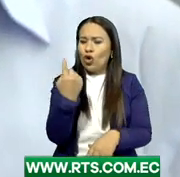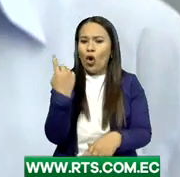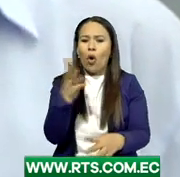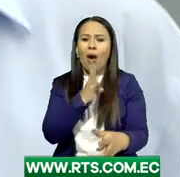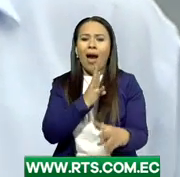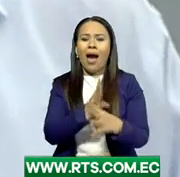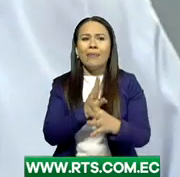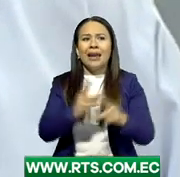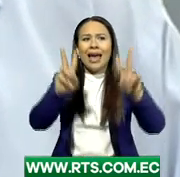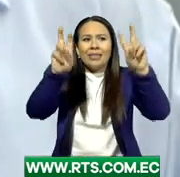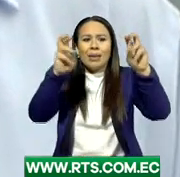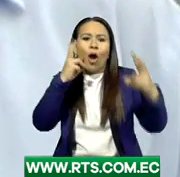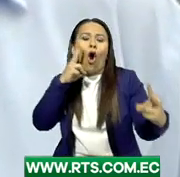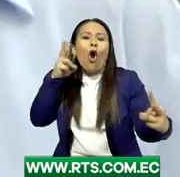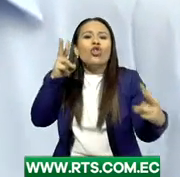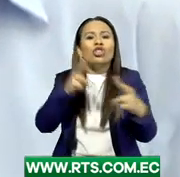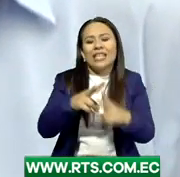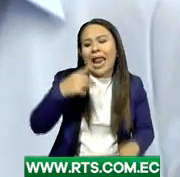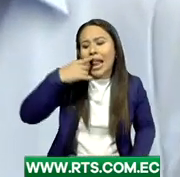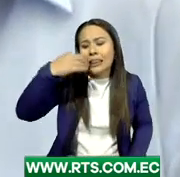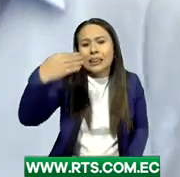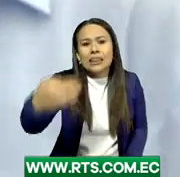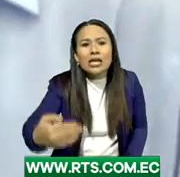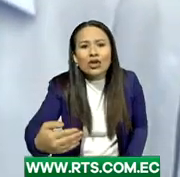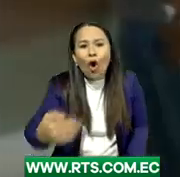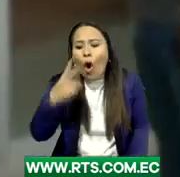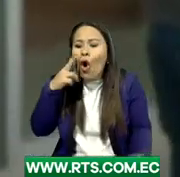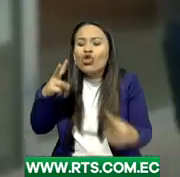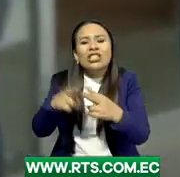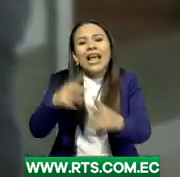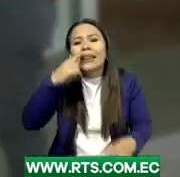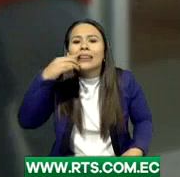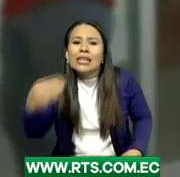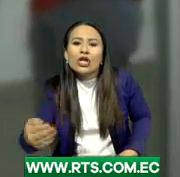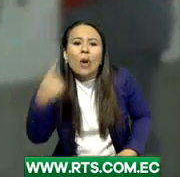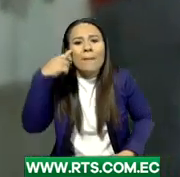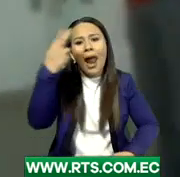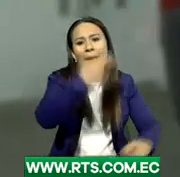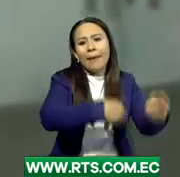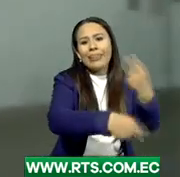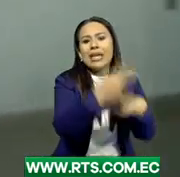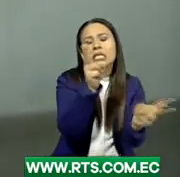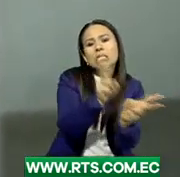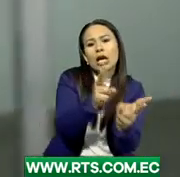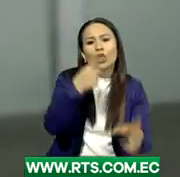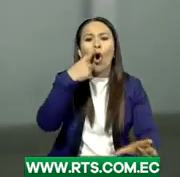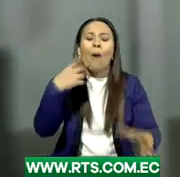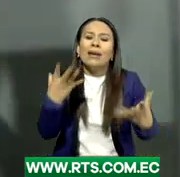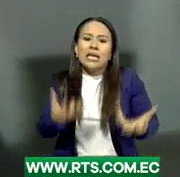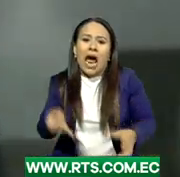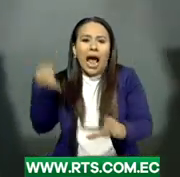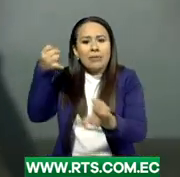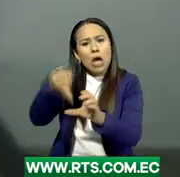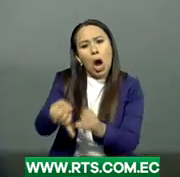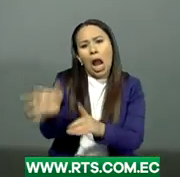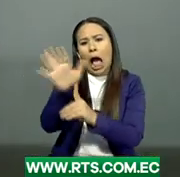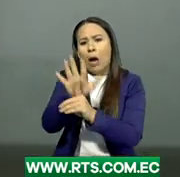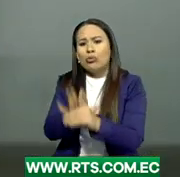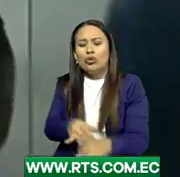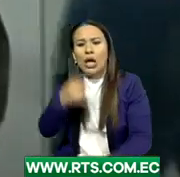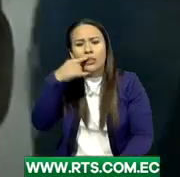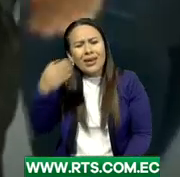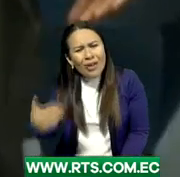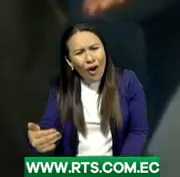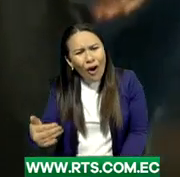establecen para conocerlo esa es la palabra que dice para conocerlo esta fue parte de la versión de los aprendidos según su abogado que está a la